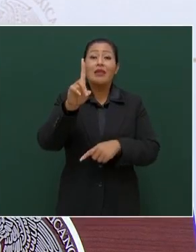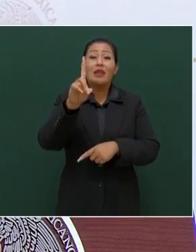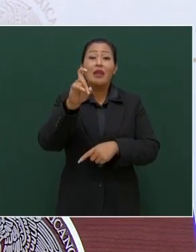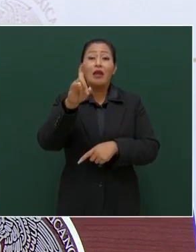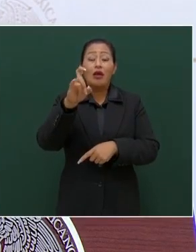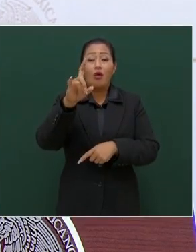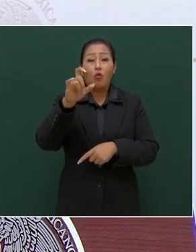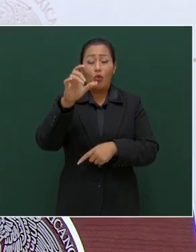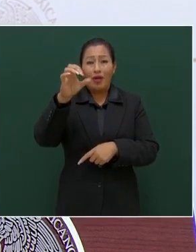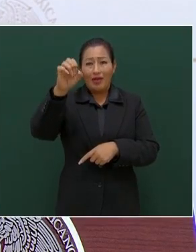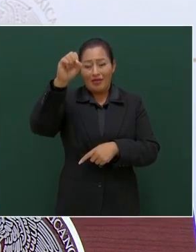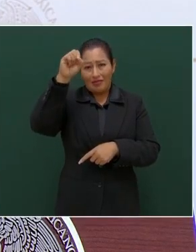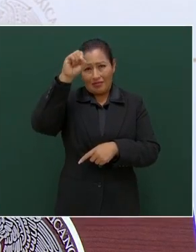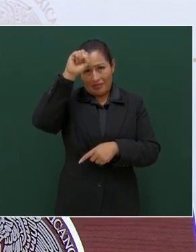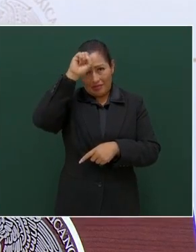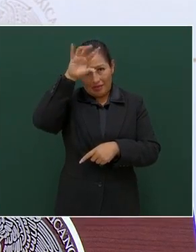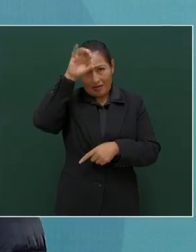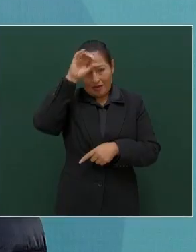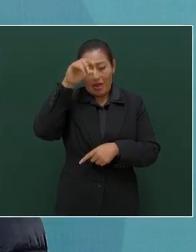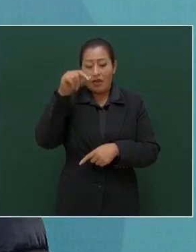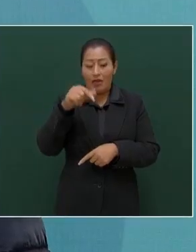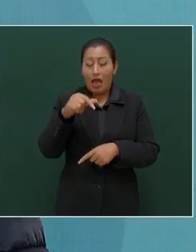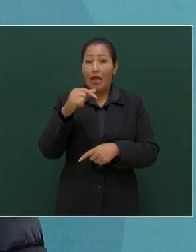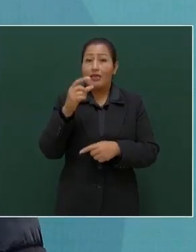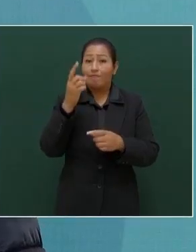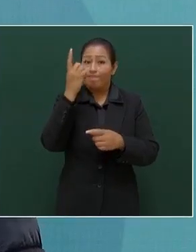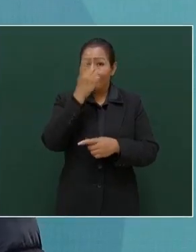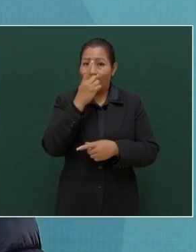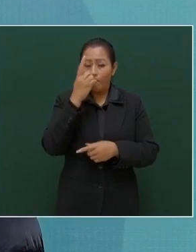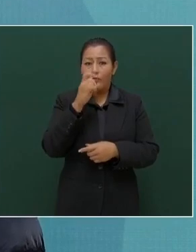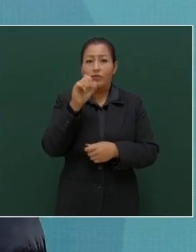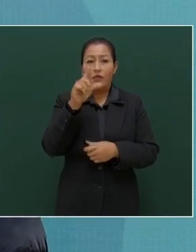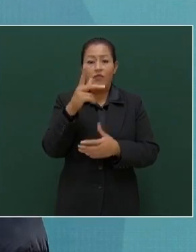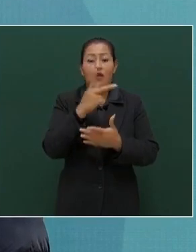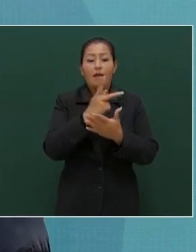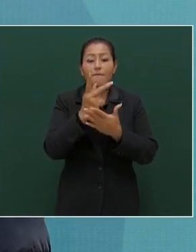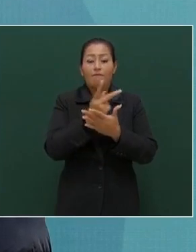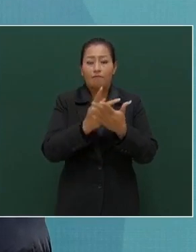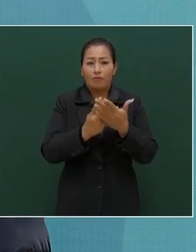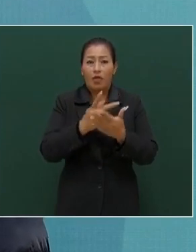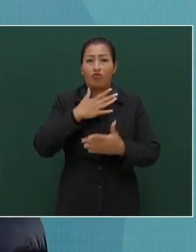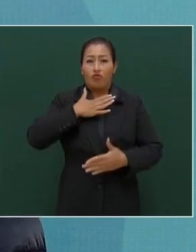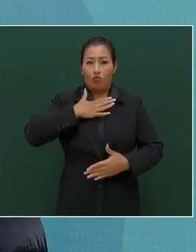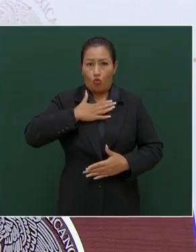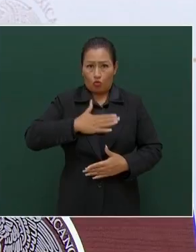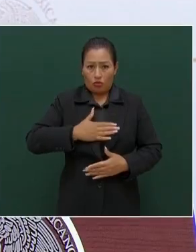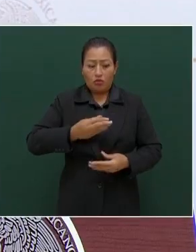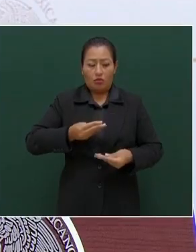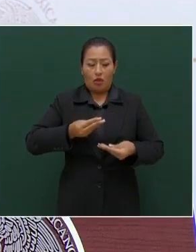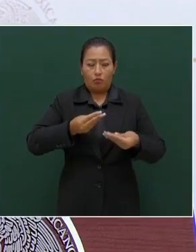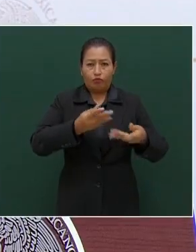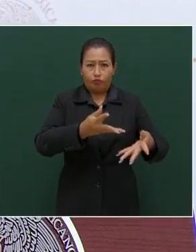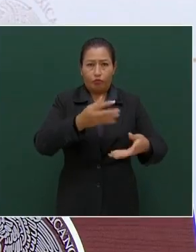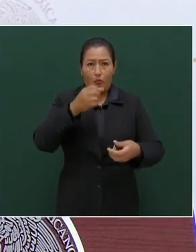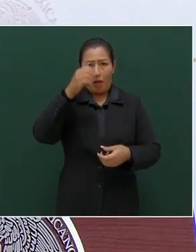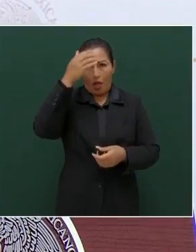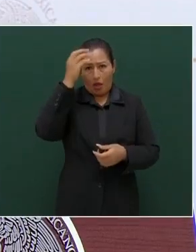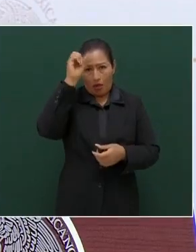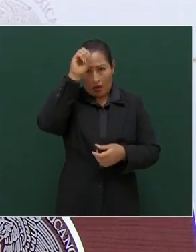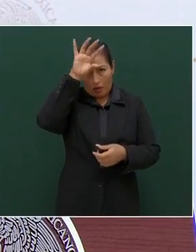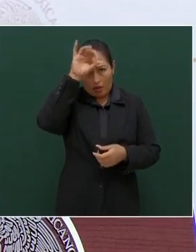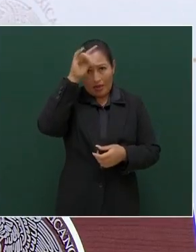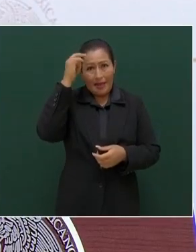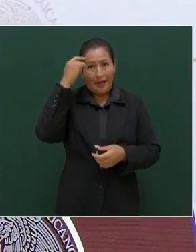Uno de los elementos que forman parte del Plan de Justicia para Cananea tiene que ver precisamente garantizar el acceso al